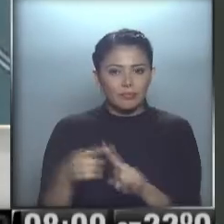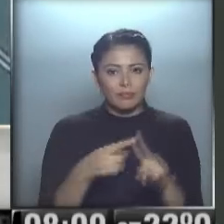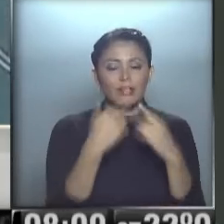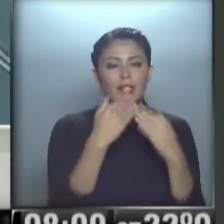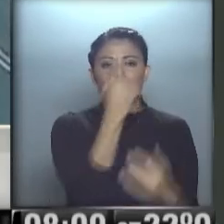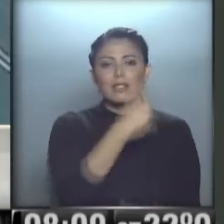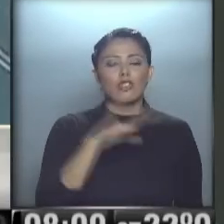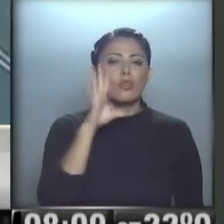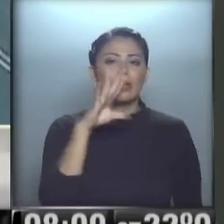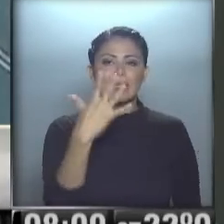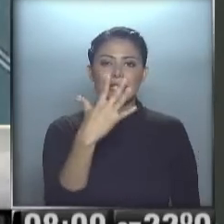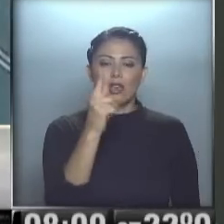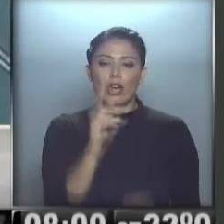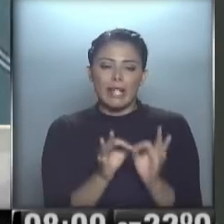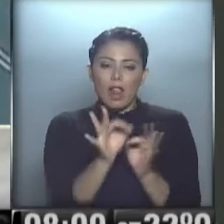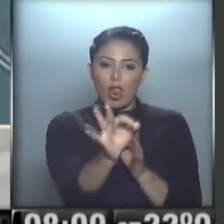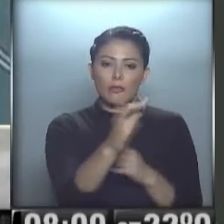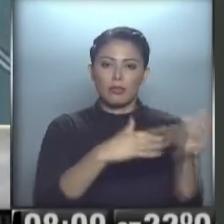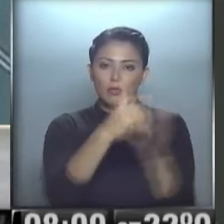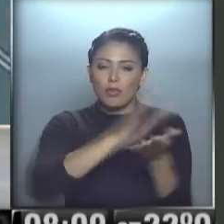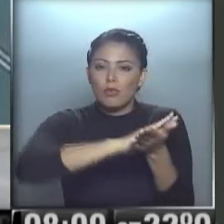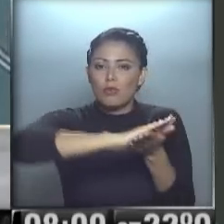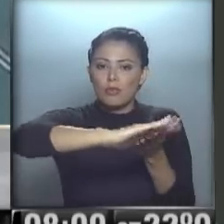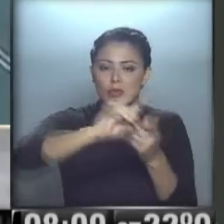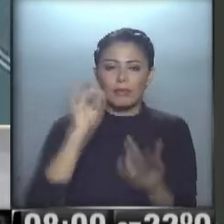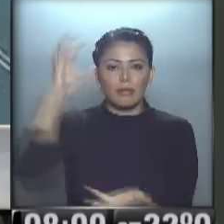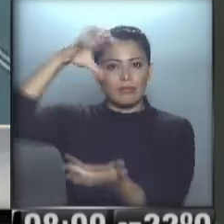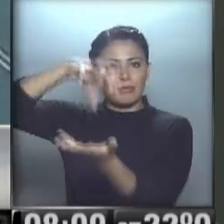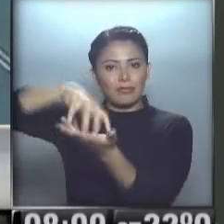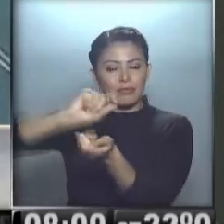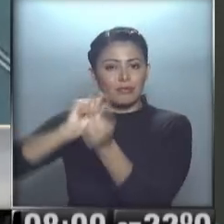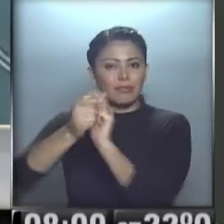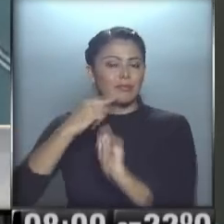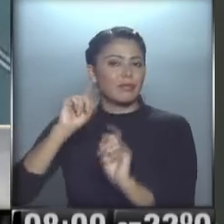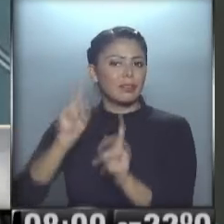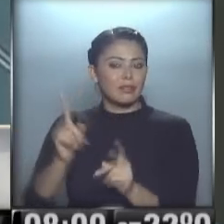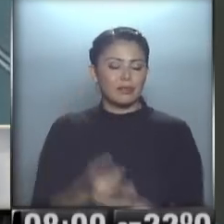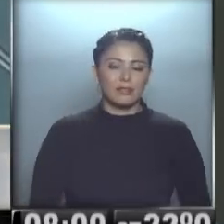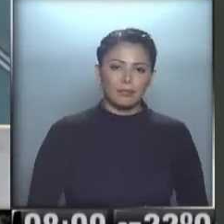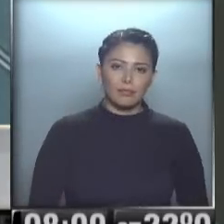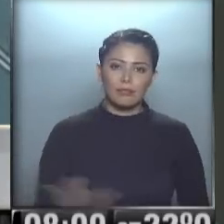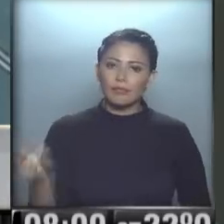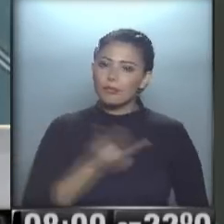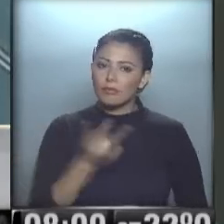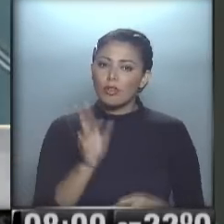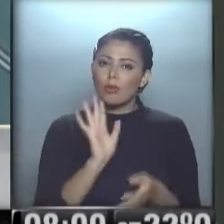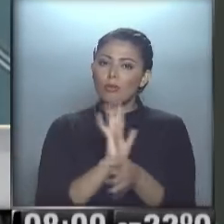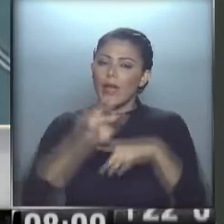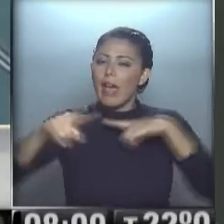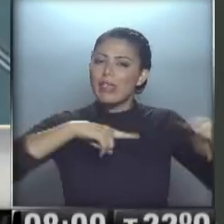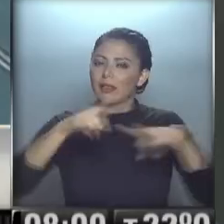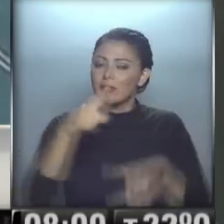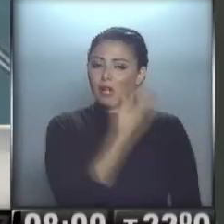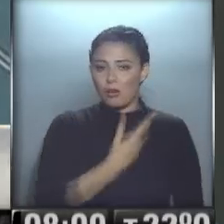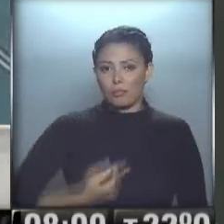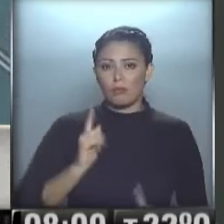155 km de extensión y la estación de transformadora del carafate constituyen una estrategia de inversión